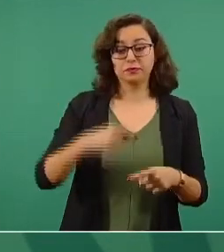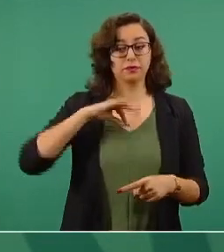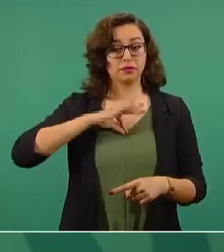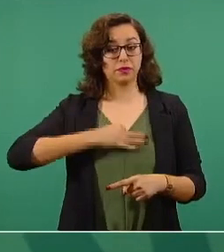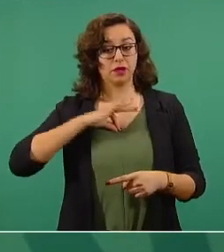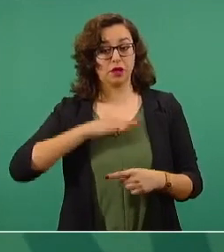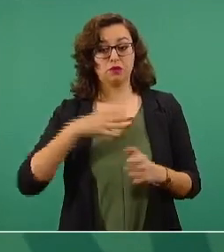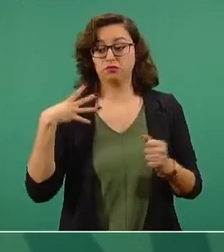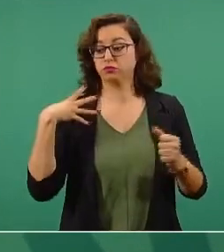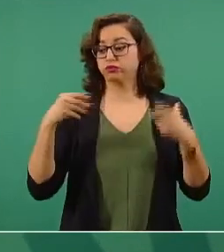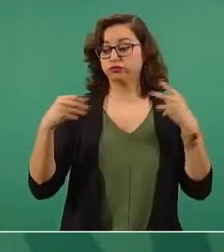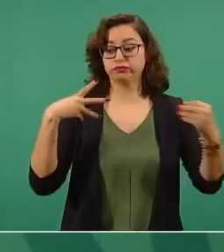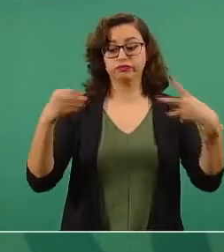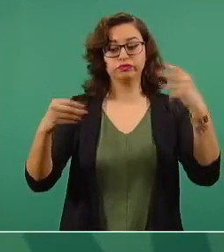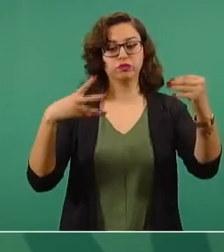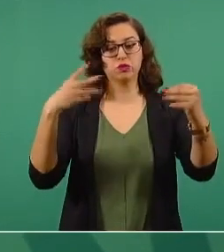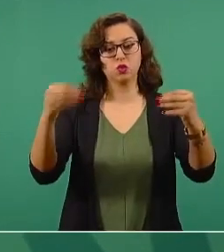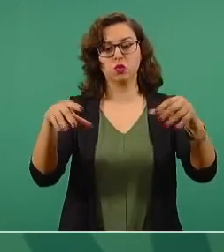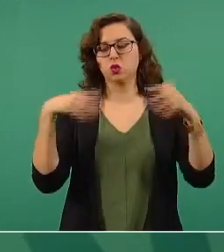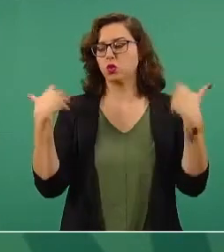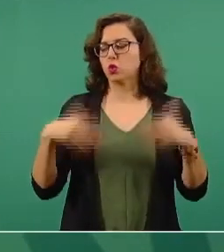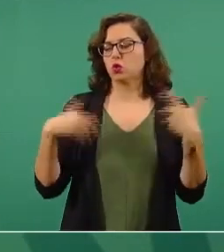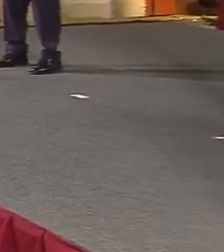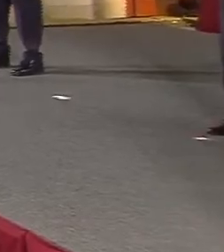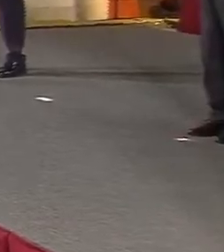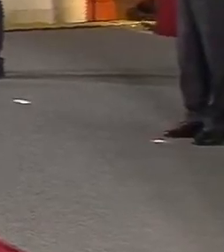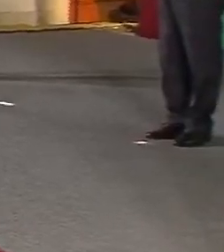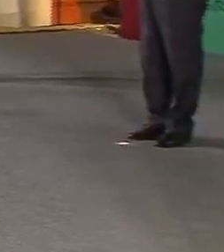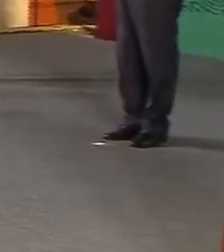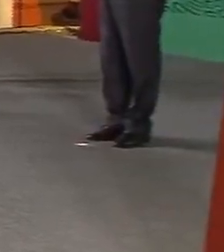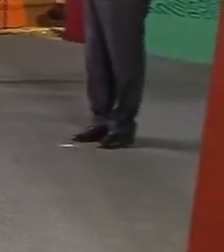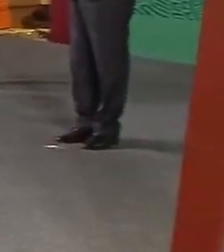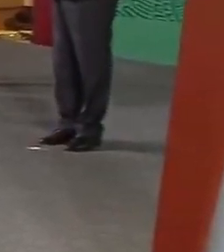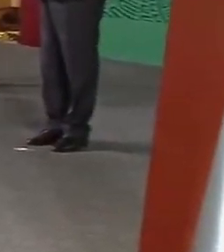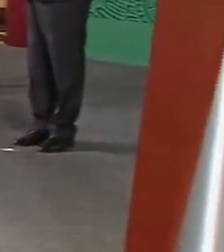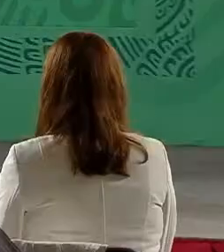esenciales, fundamentales, heroínas.